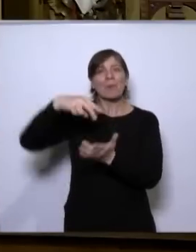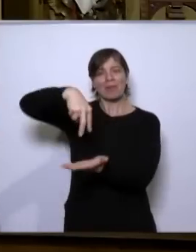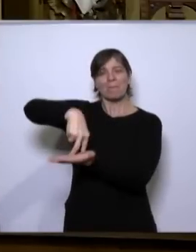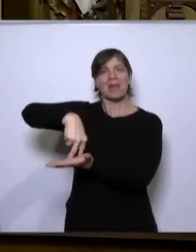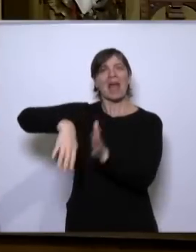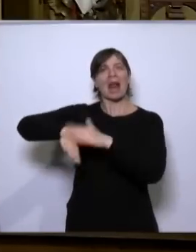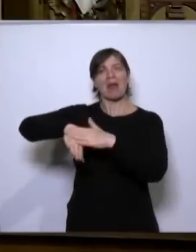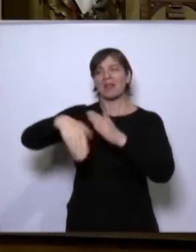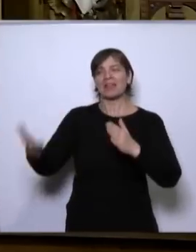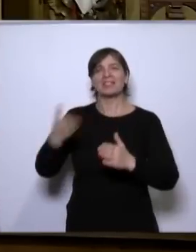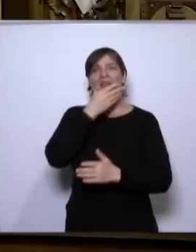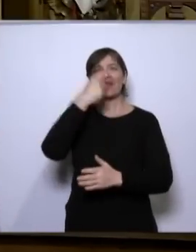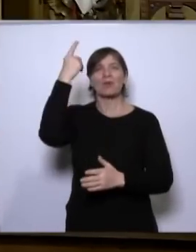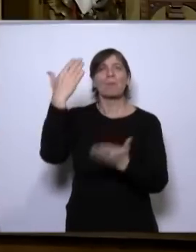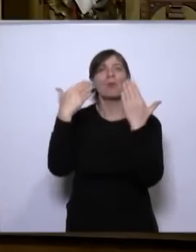a la derecha de Dios.